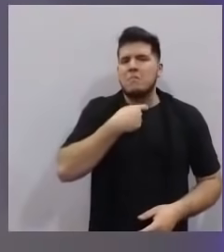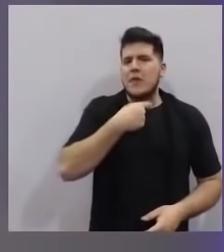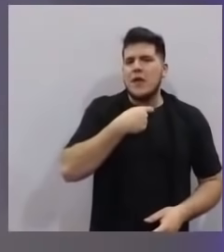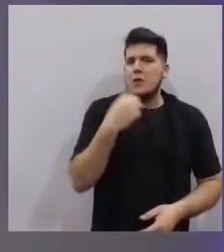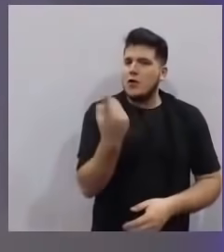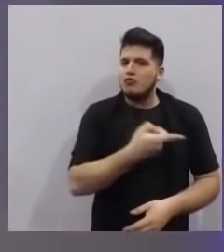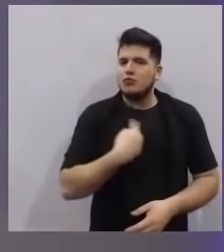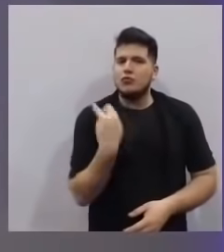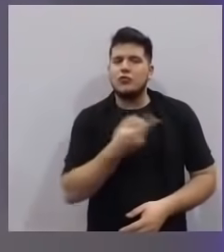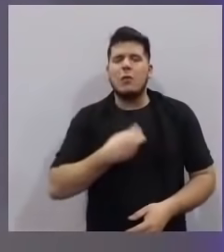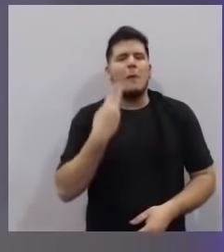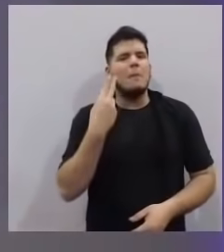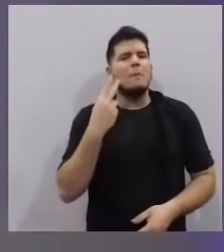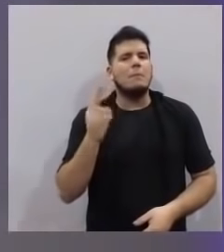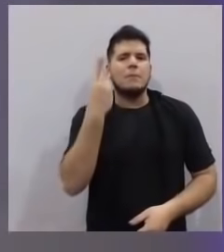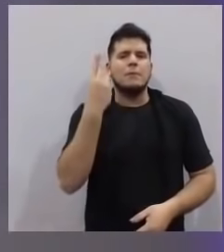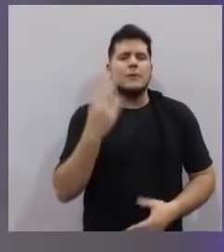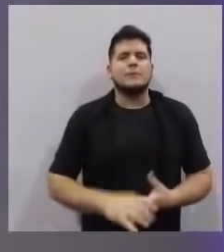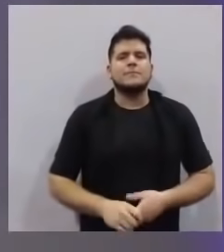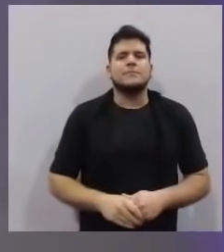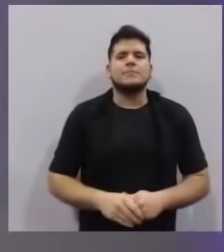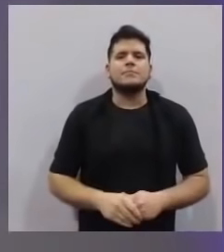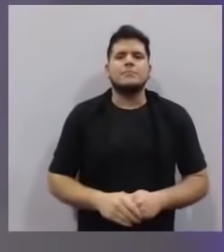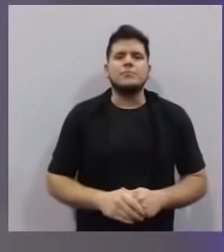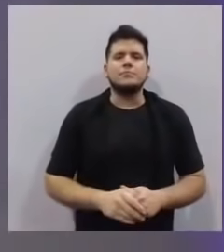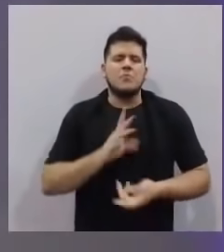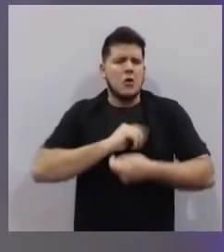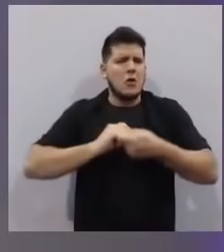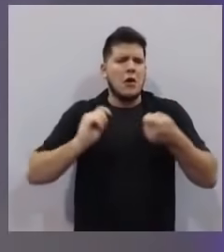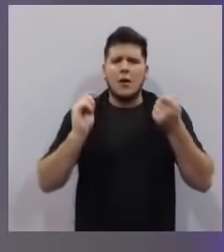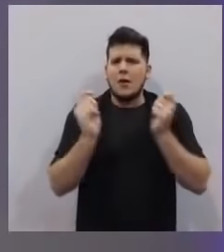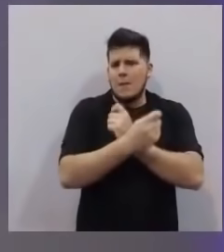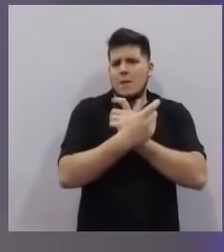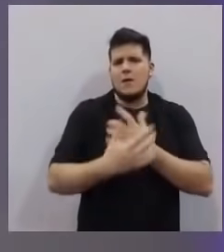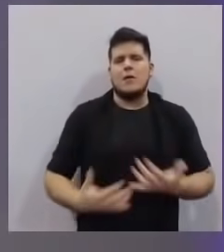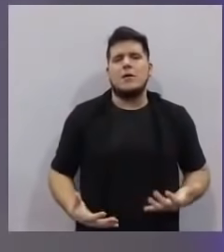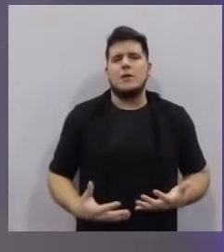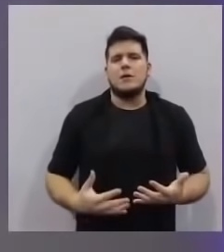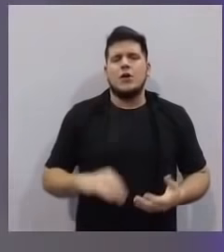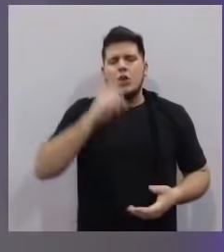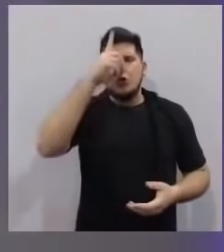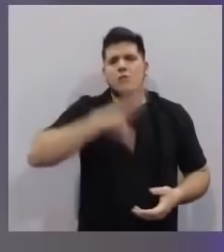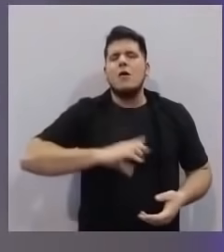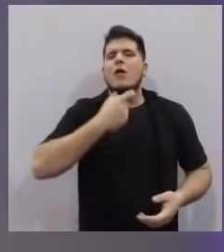alegría los brazos abiertos y un padre caminando hacia para restaurar